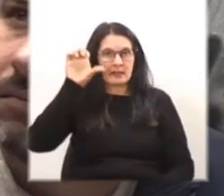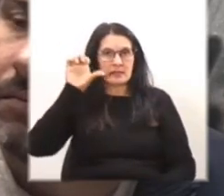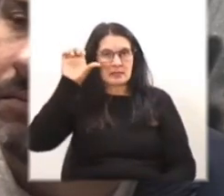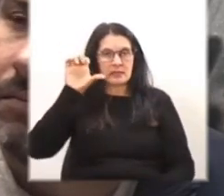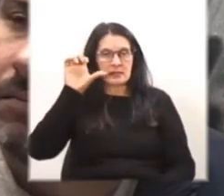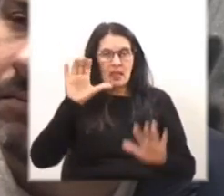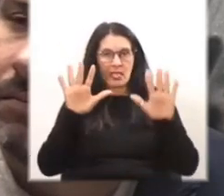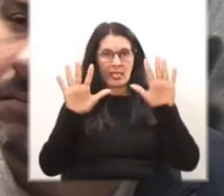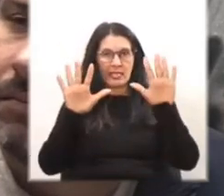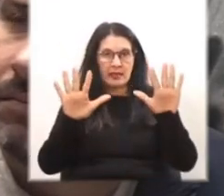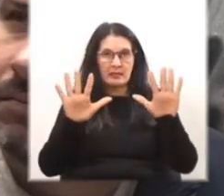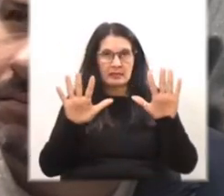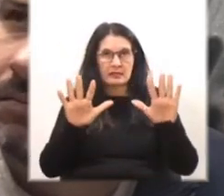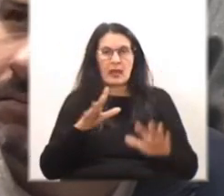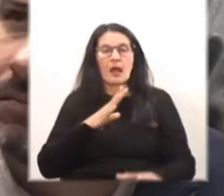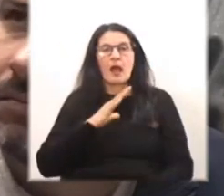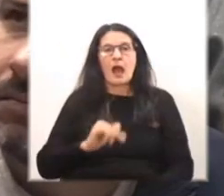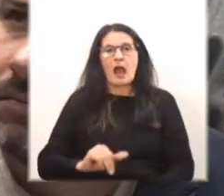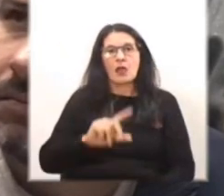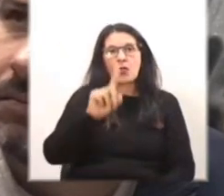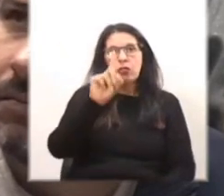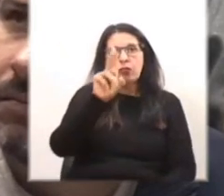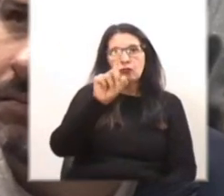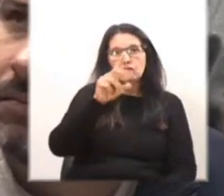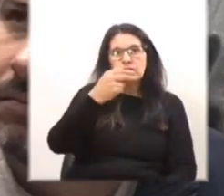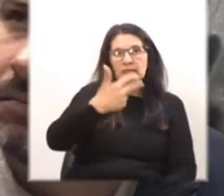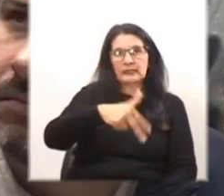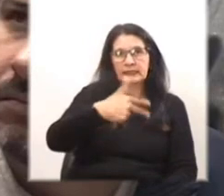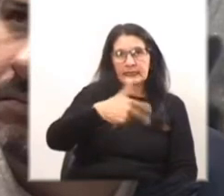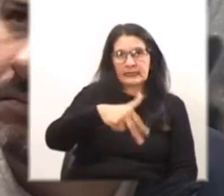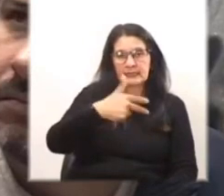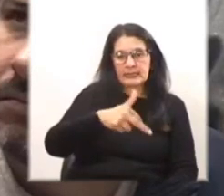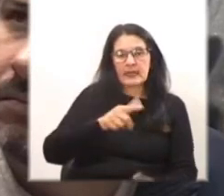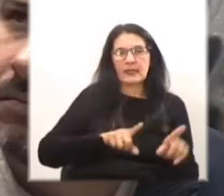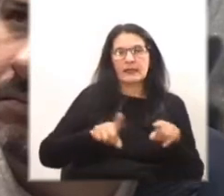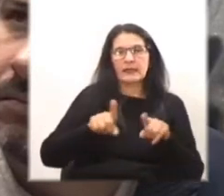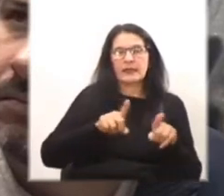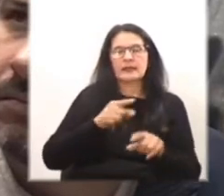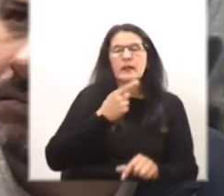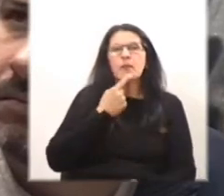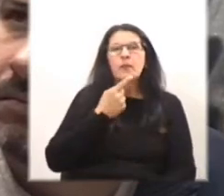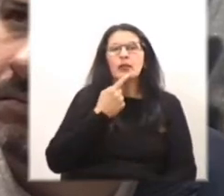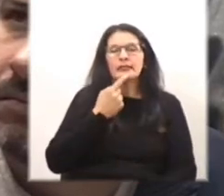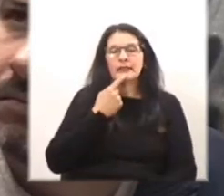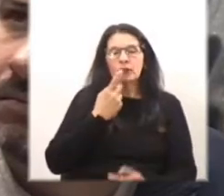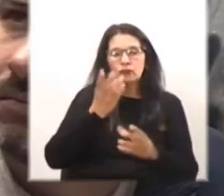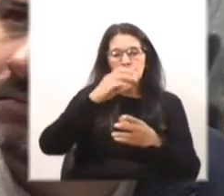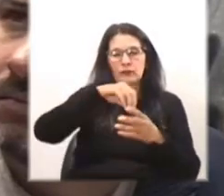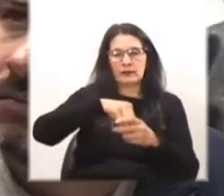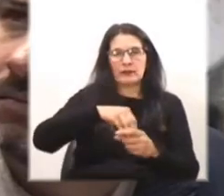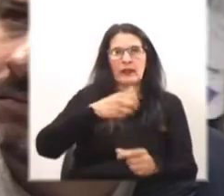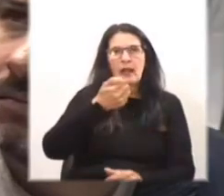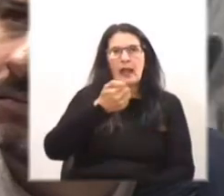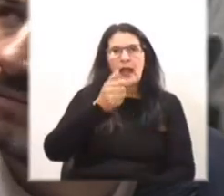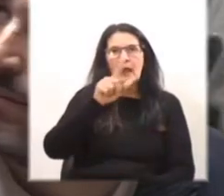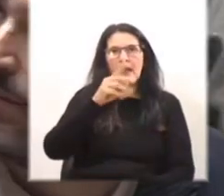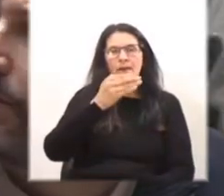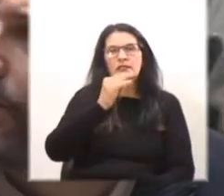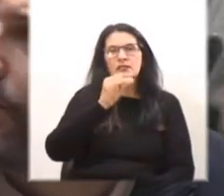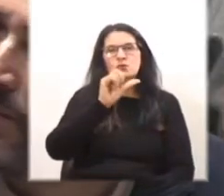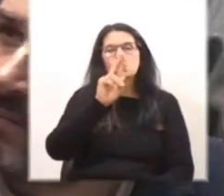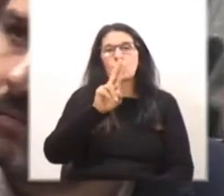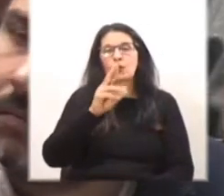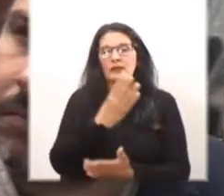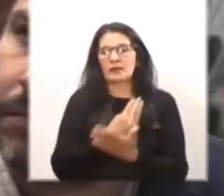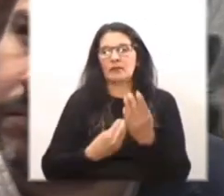Hay acá como 12 o 13 dirigentes políticos de Albizu que ingresaron a Salto Grande